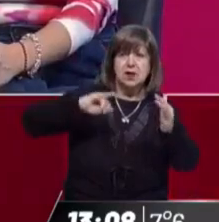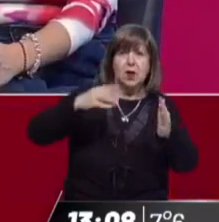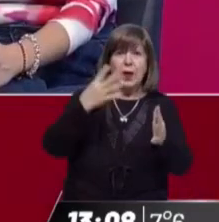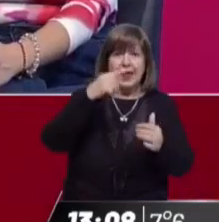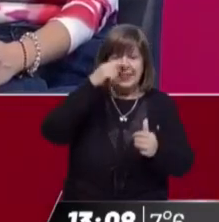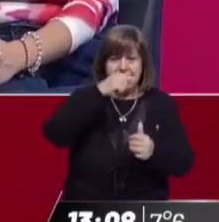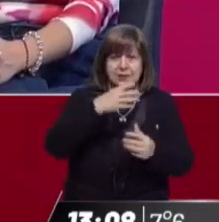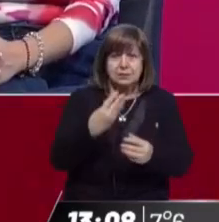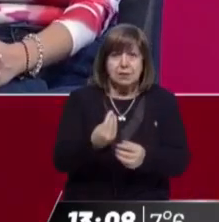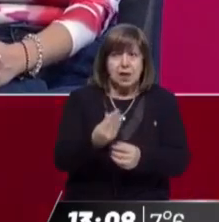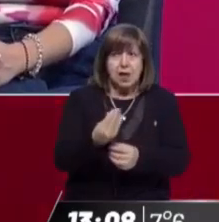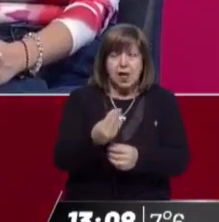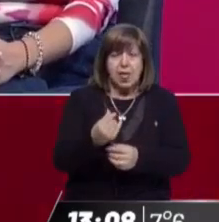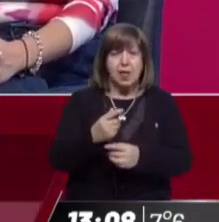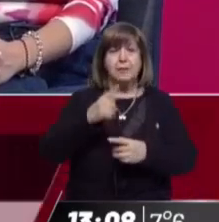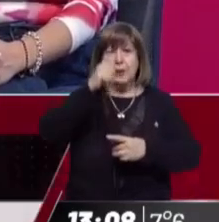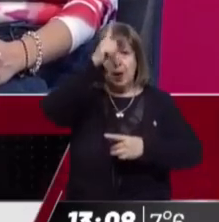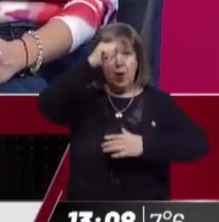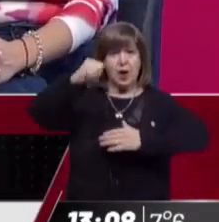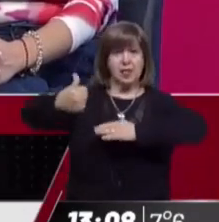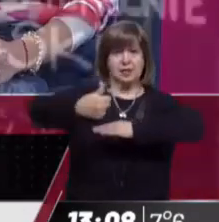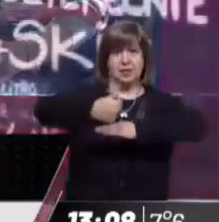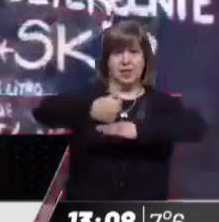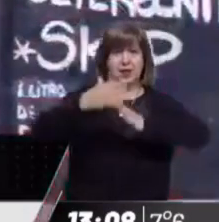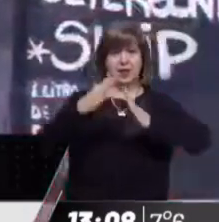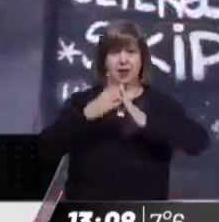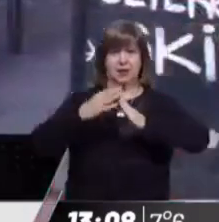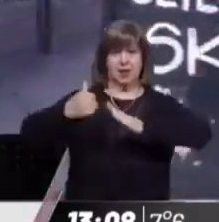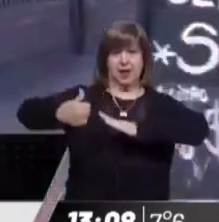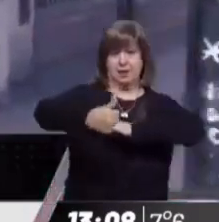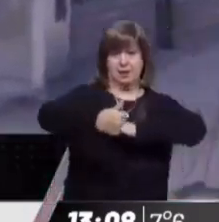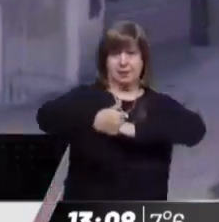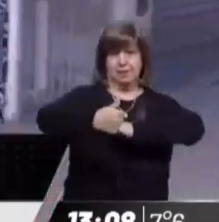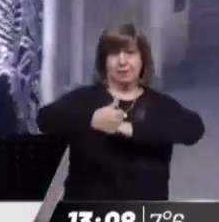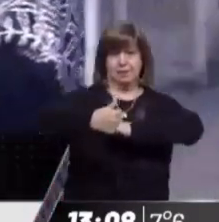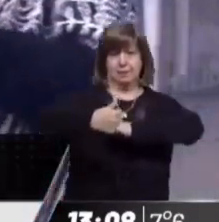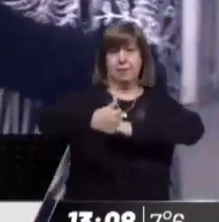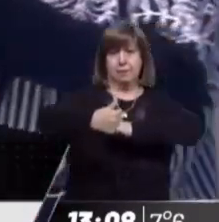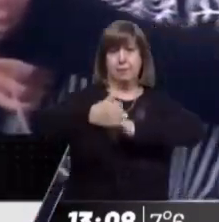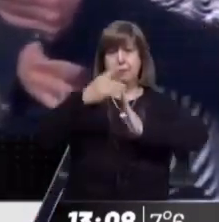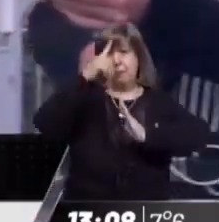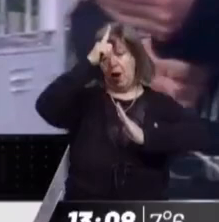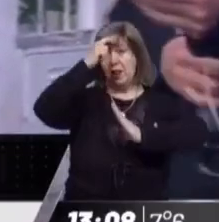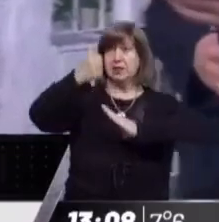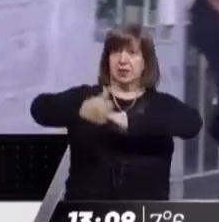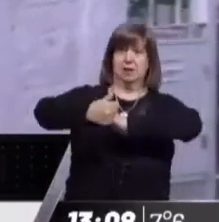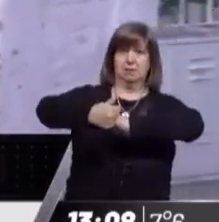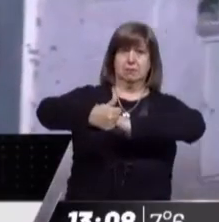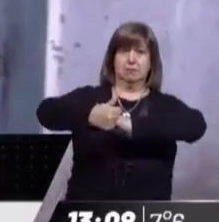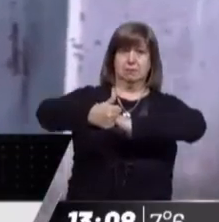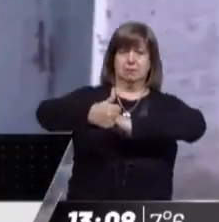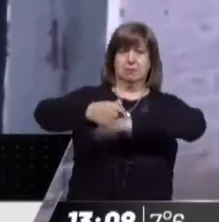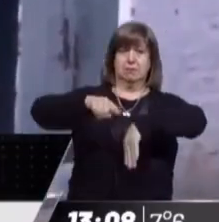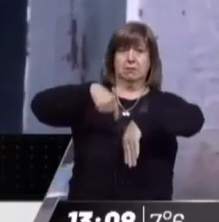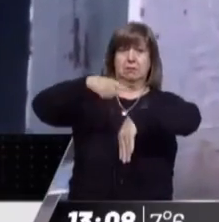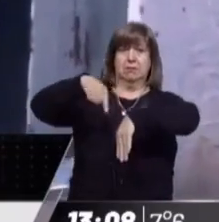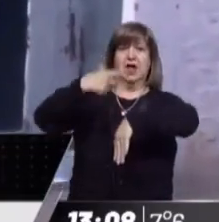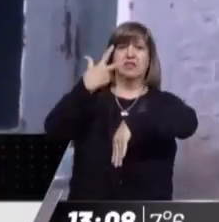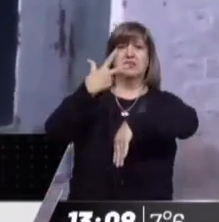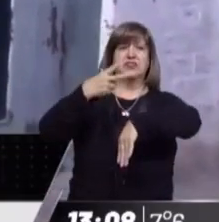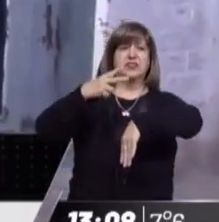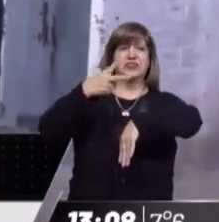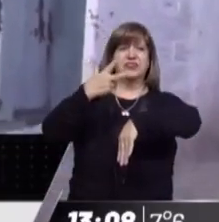y acá acá estamos justamente en la puerta de la casa de Erika ustedes verán que hay una Consigna policial que está a las 24 horas desde hace 3